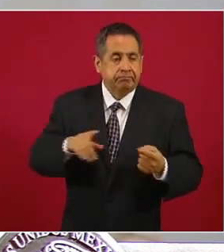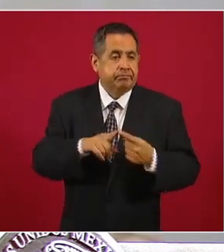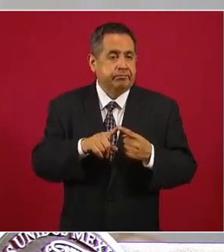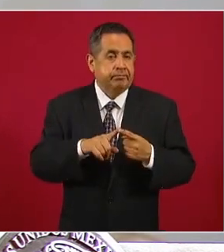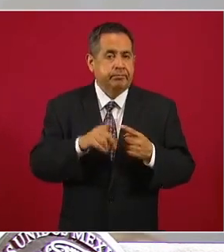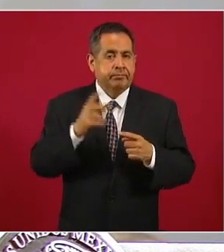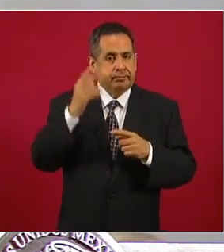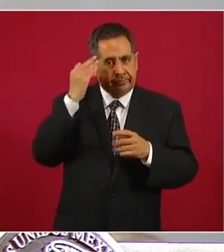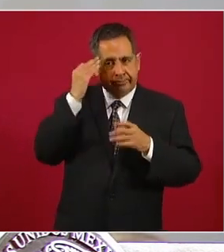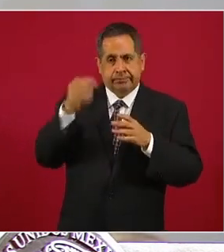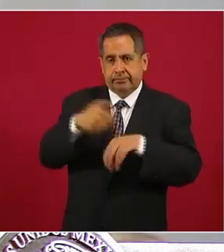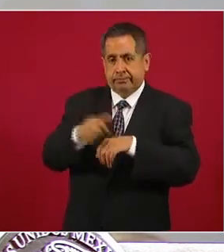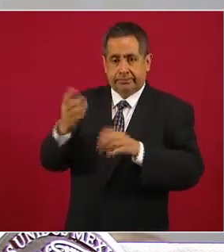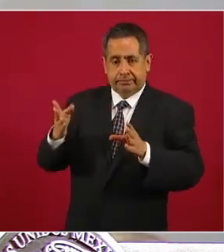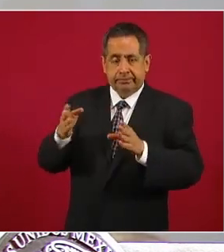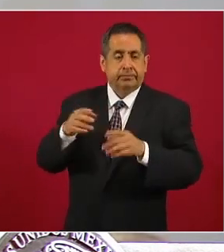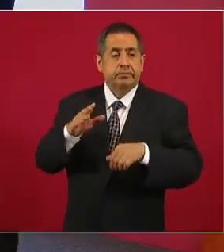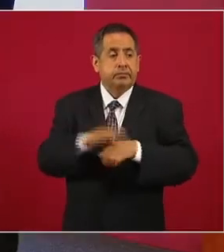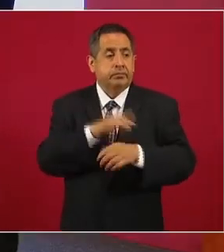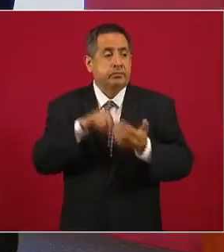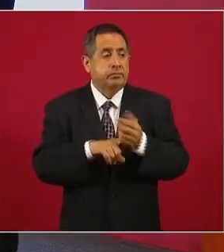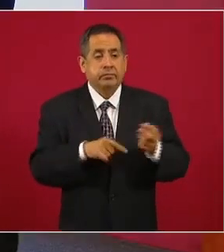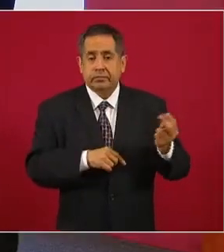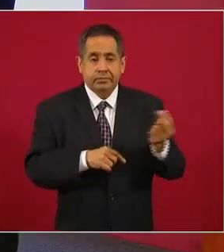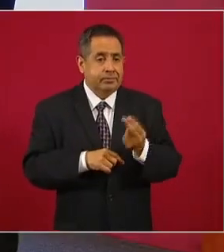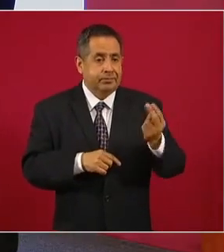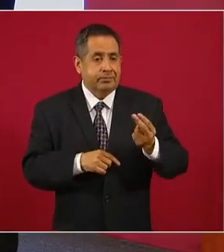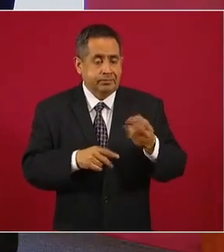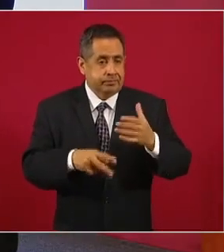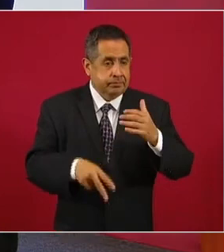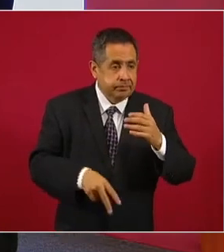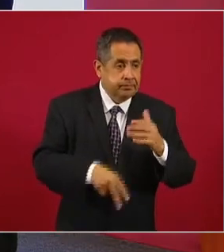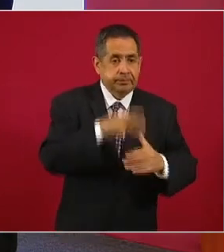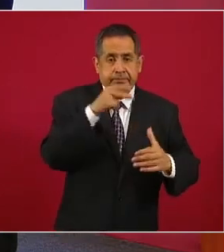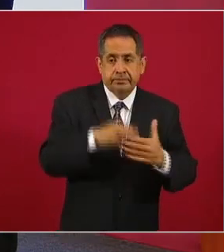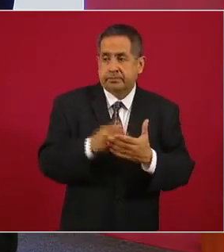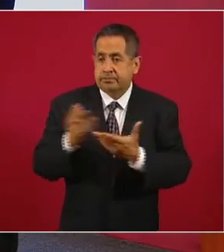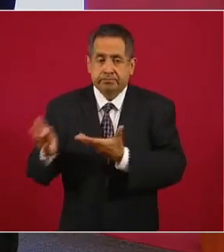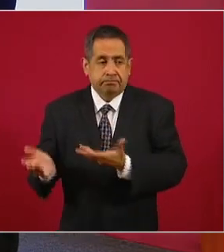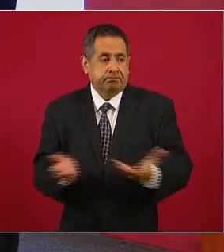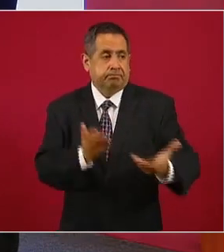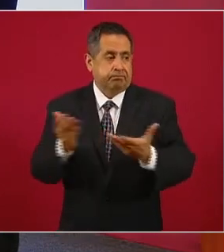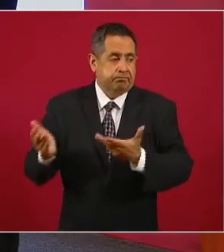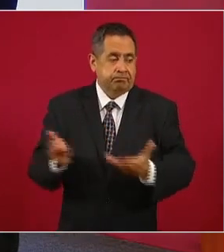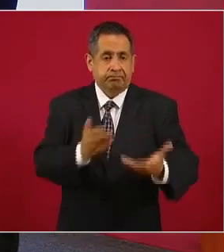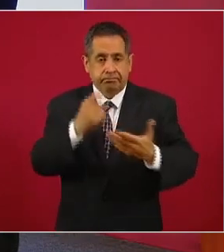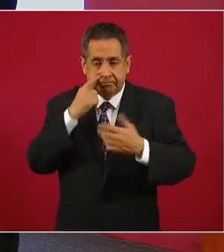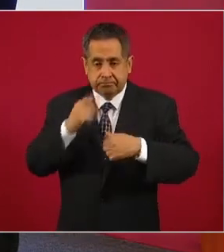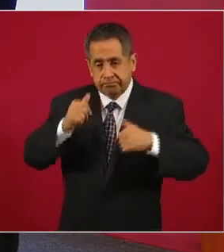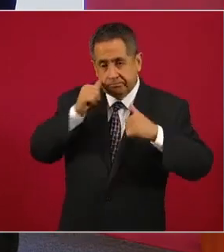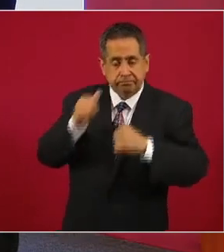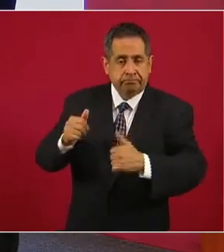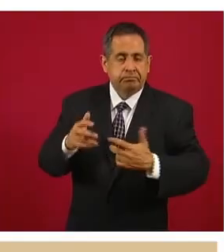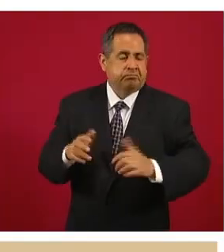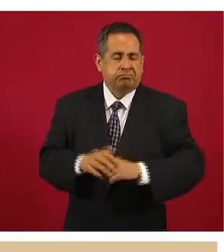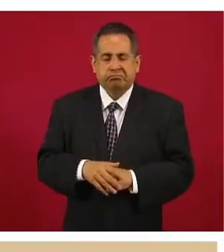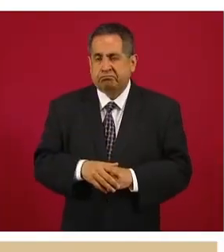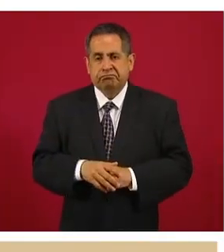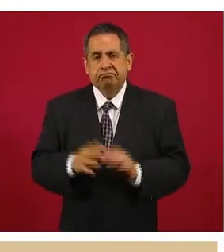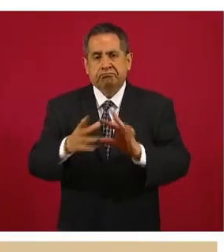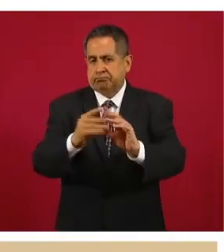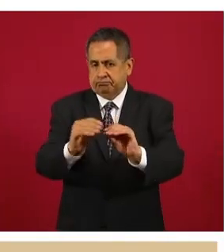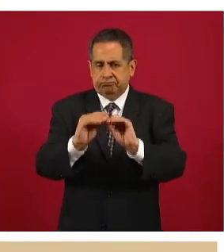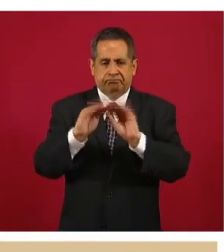3, por la importancia de mantener siempre disponibilidad hospitalaria para poder atender a las personas. Ha quedado perfectamente